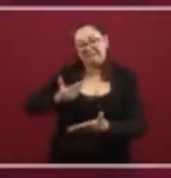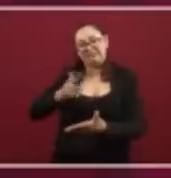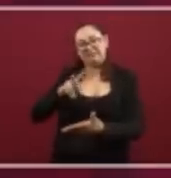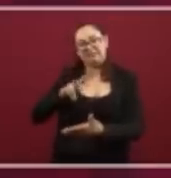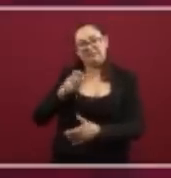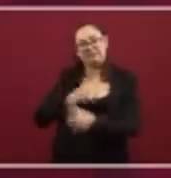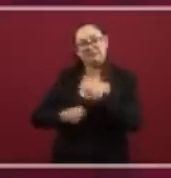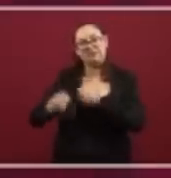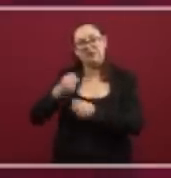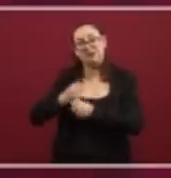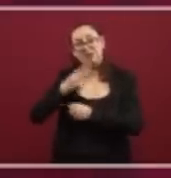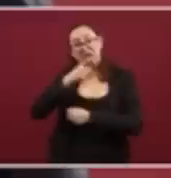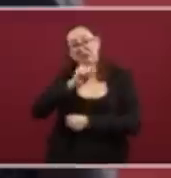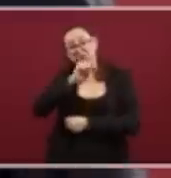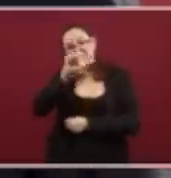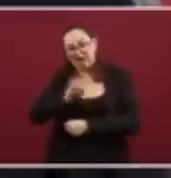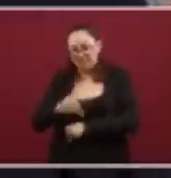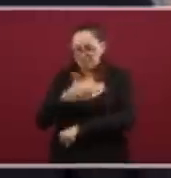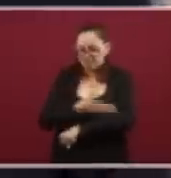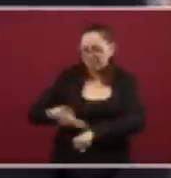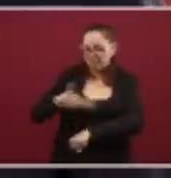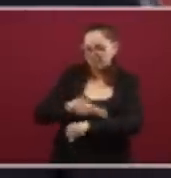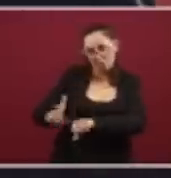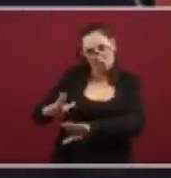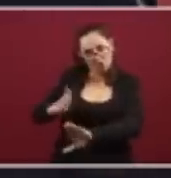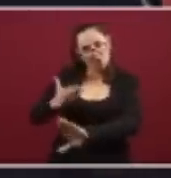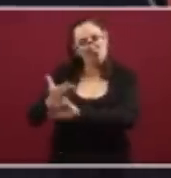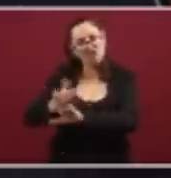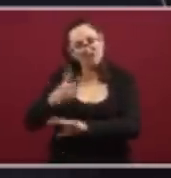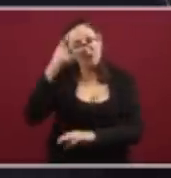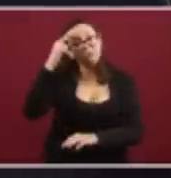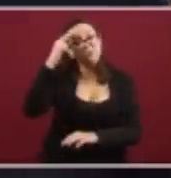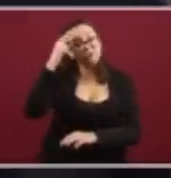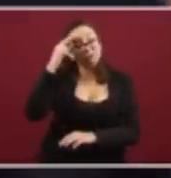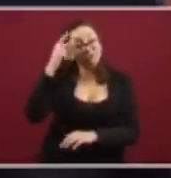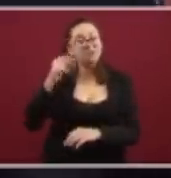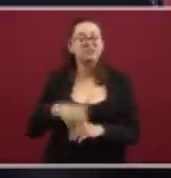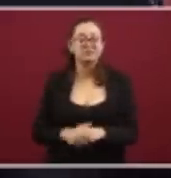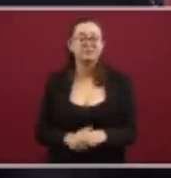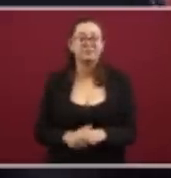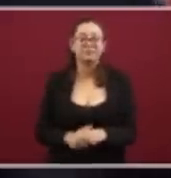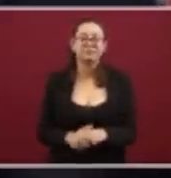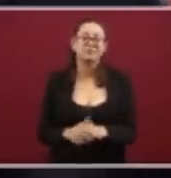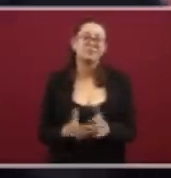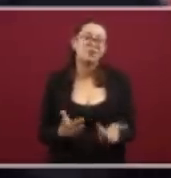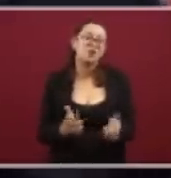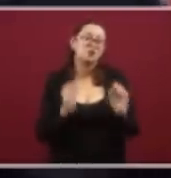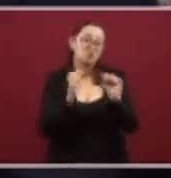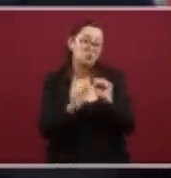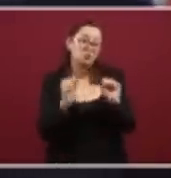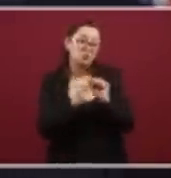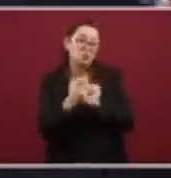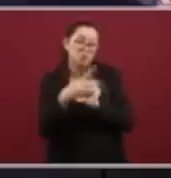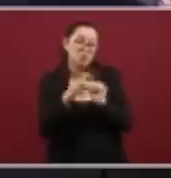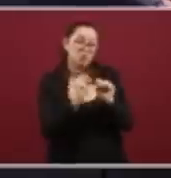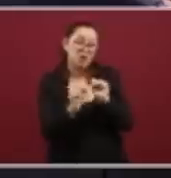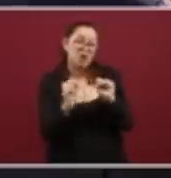en texas sí el suegro era estadounidense